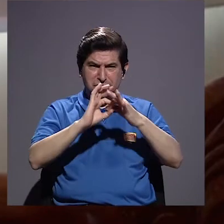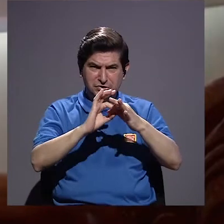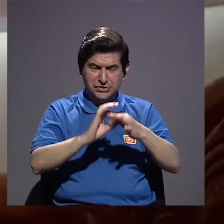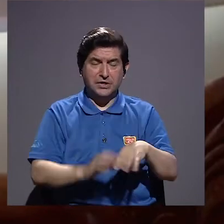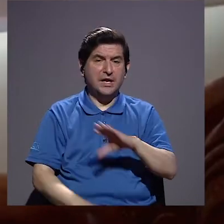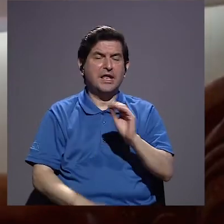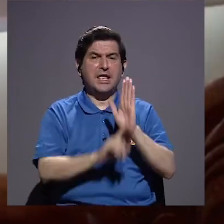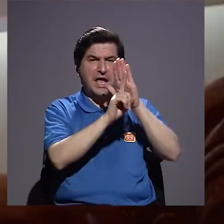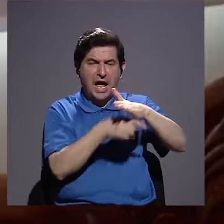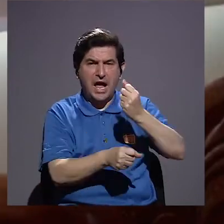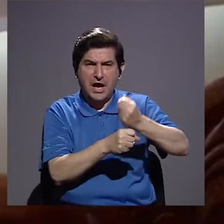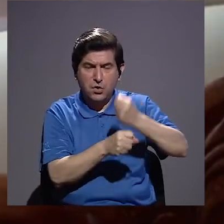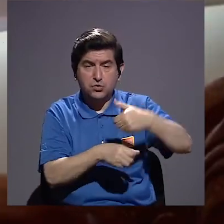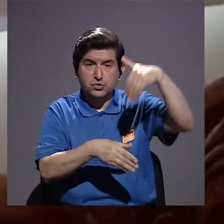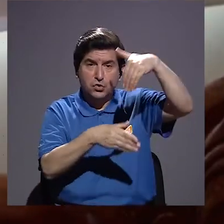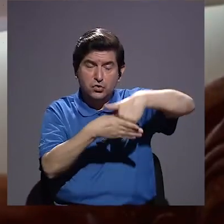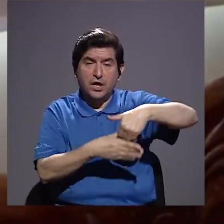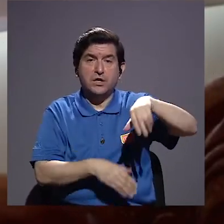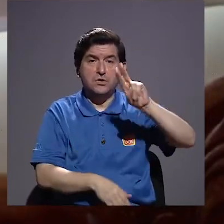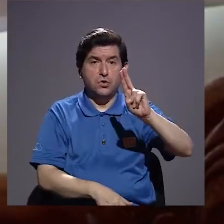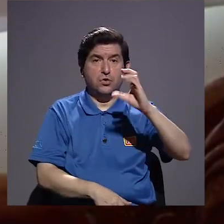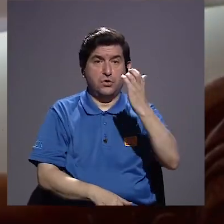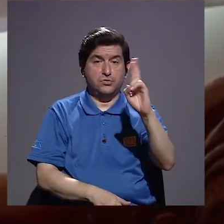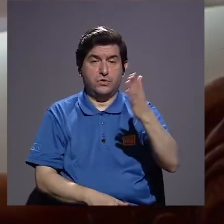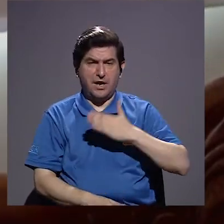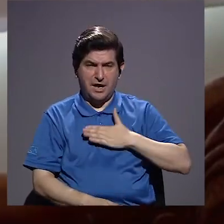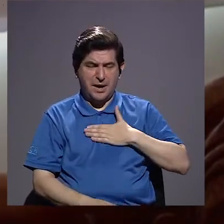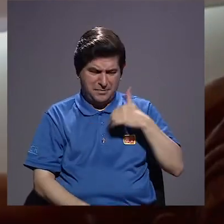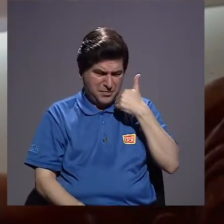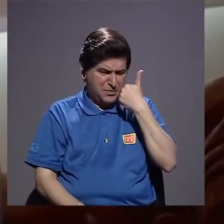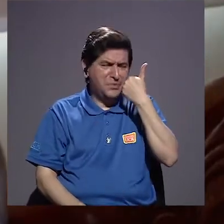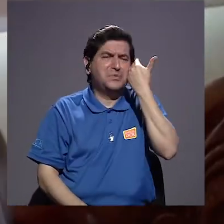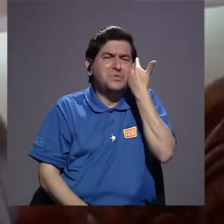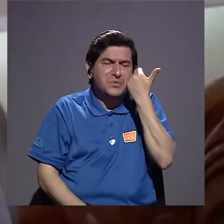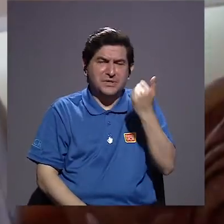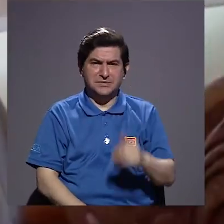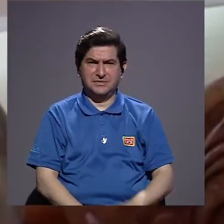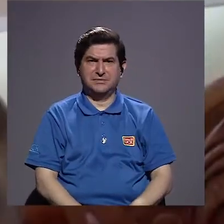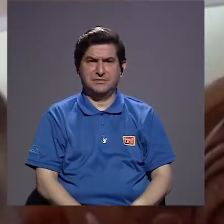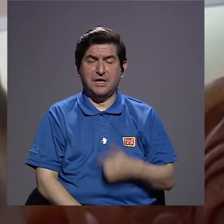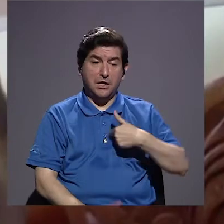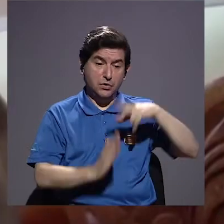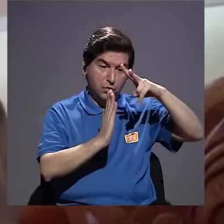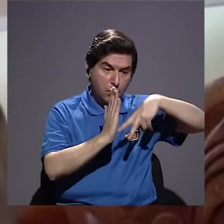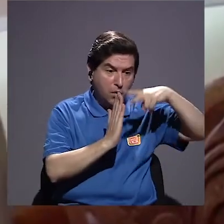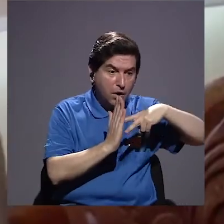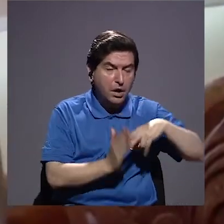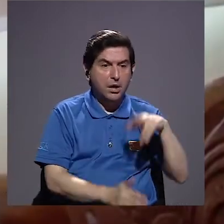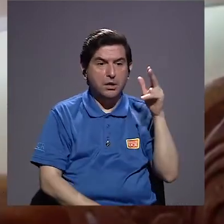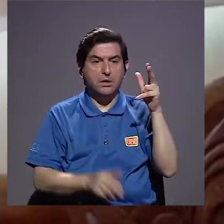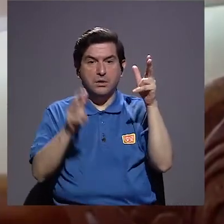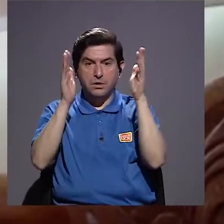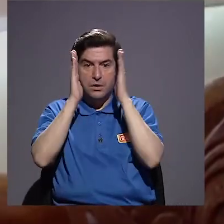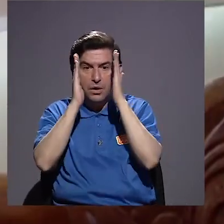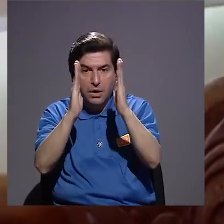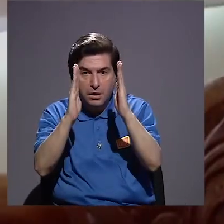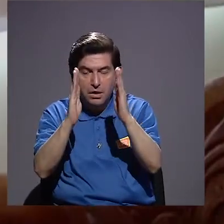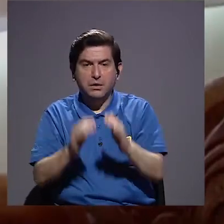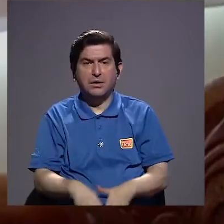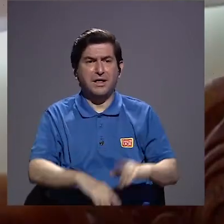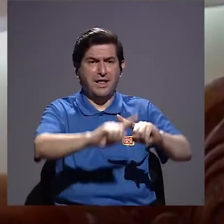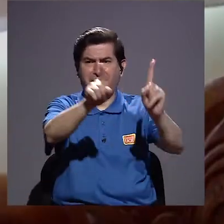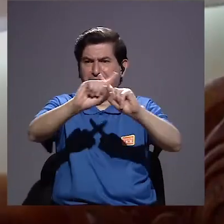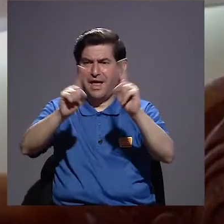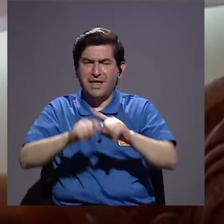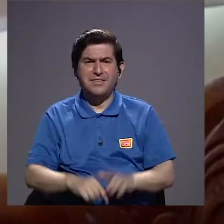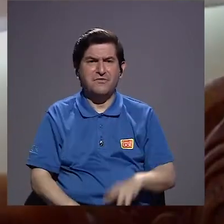con el acoso laboral en la Universidad de Costa Rica, a mí me da vergüenza, Rosaura. Yo cada vez que leo y oigo lo que pasa en